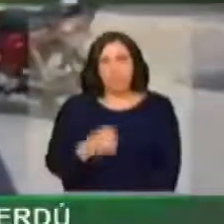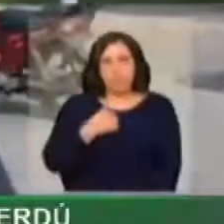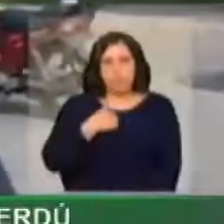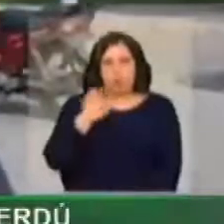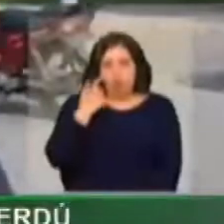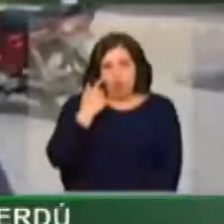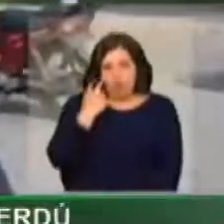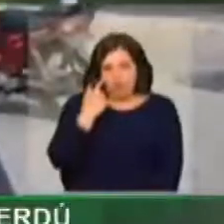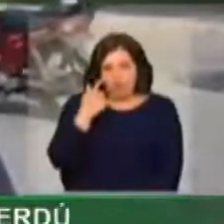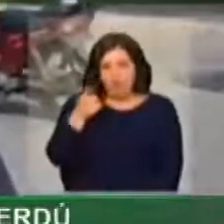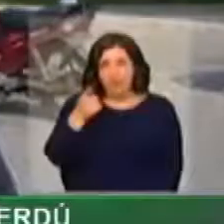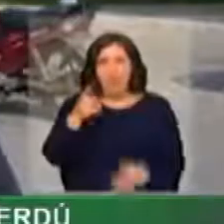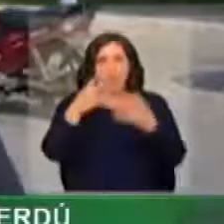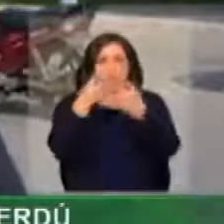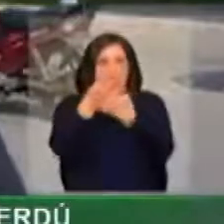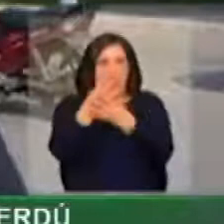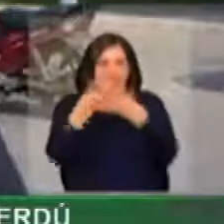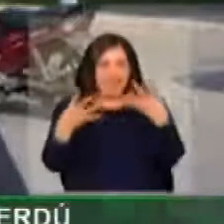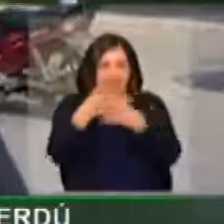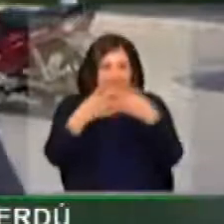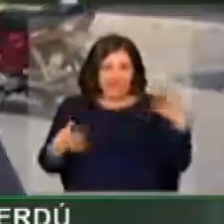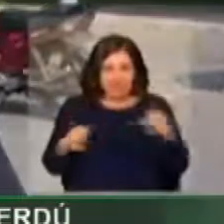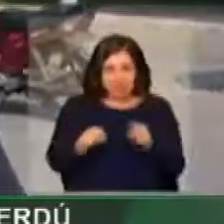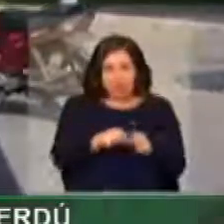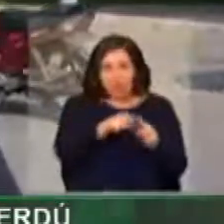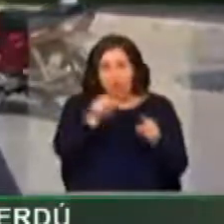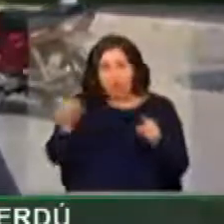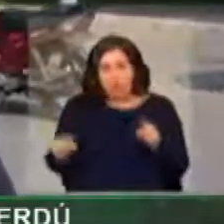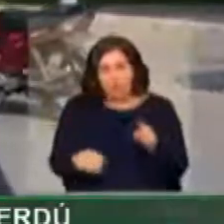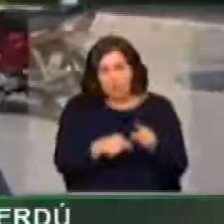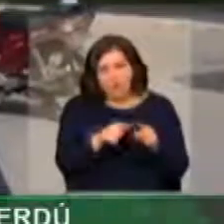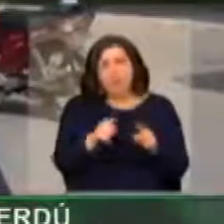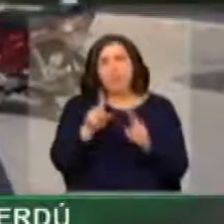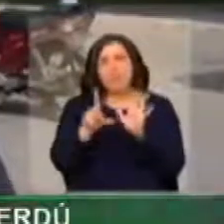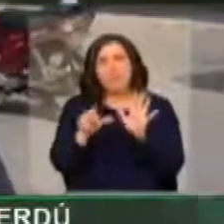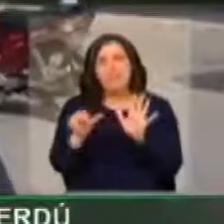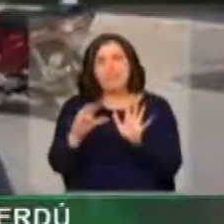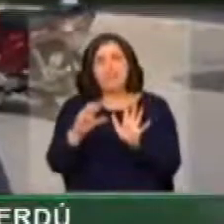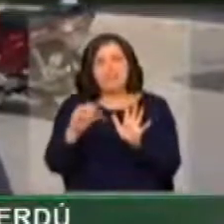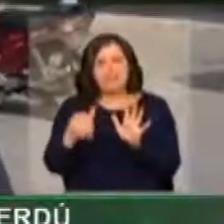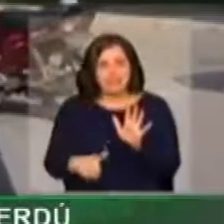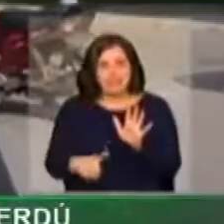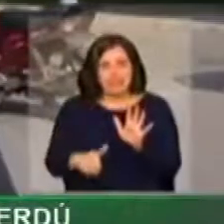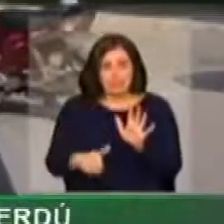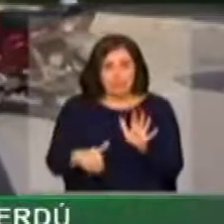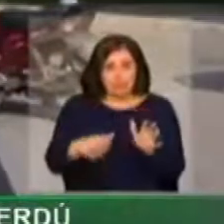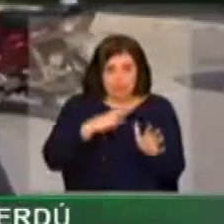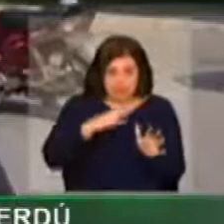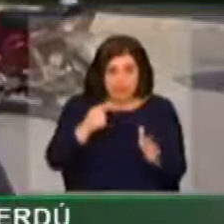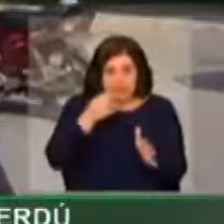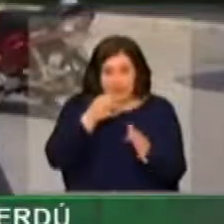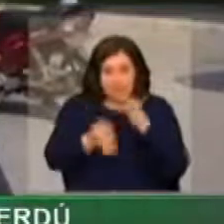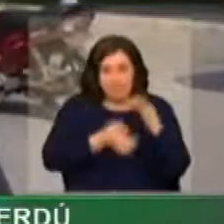un orificio en uno de los tejidos de 76 centímetros, que está gráficamente explicado